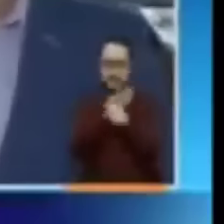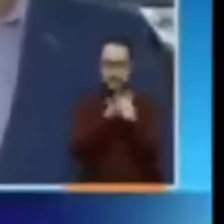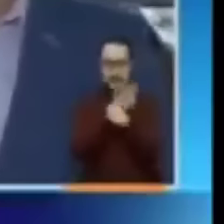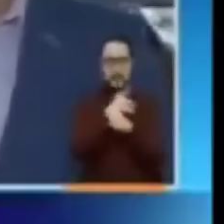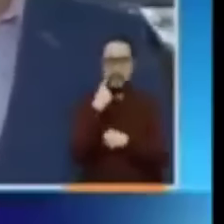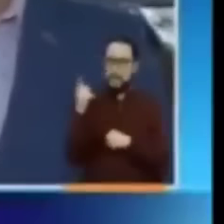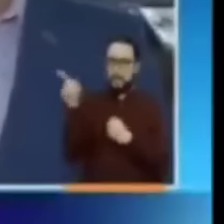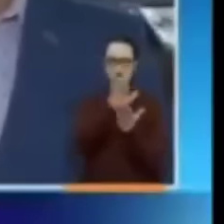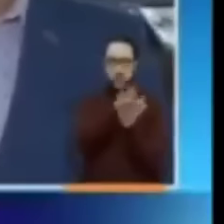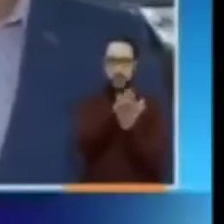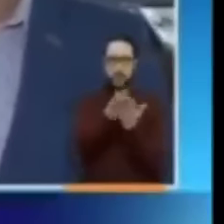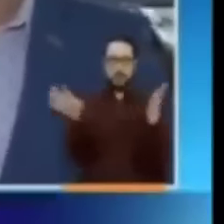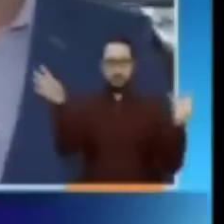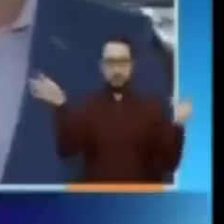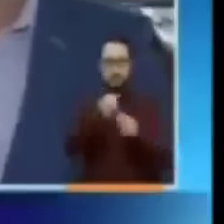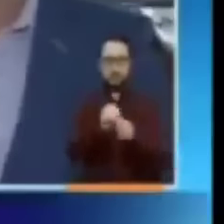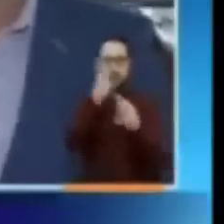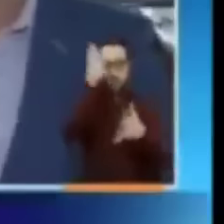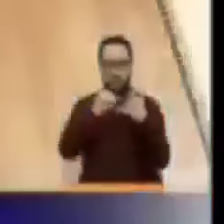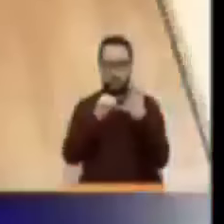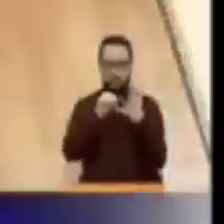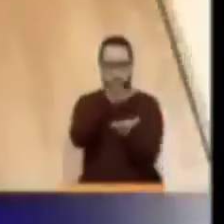en el documento de alegatos de conclusión de la Fiscalía.